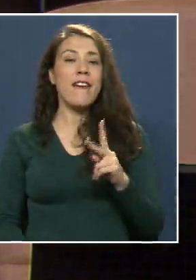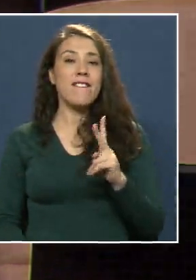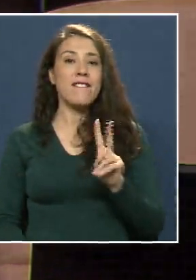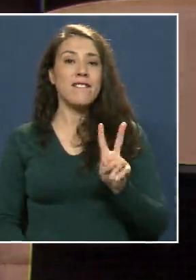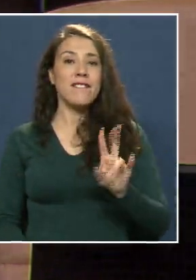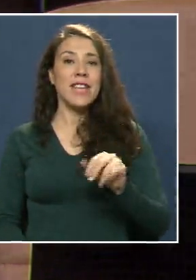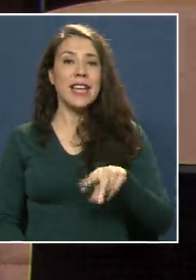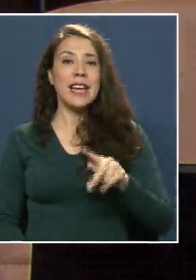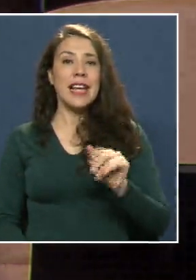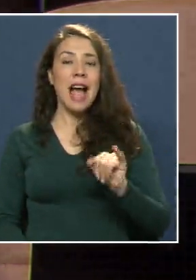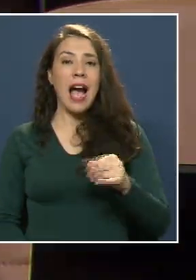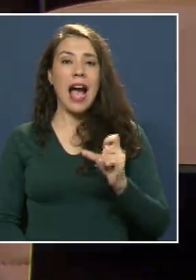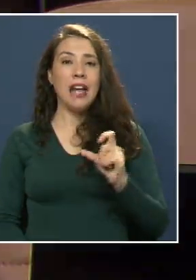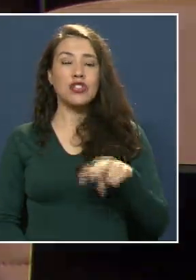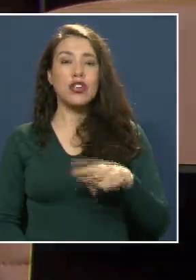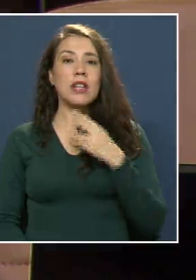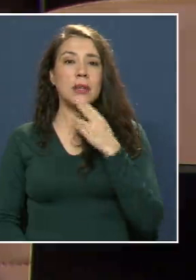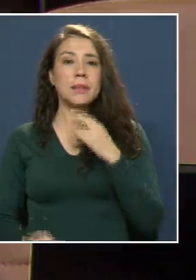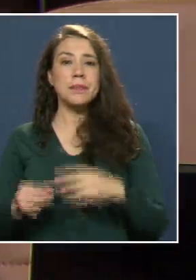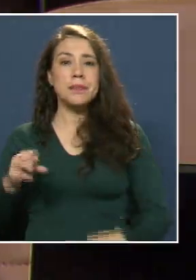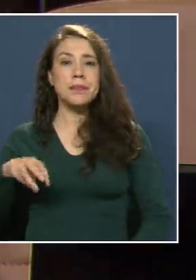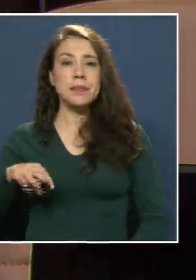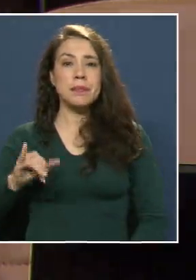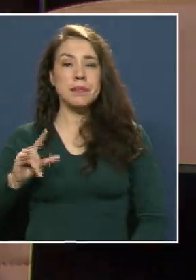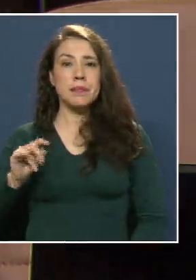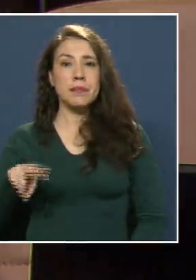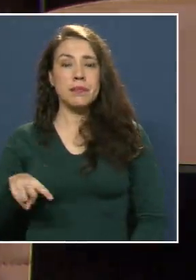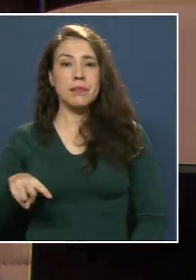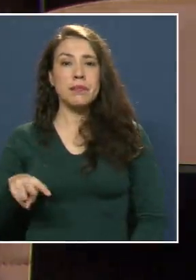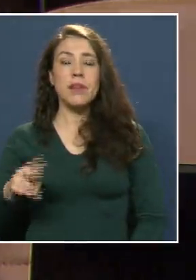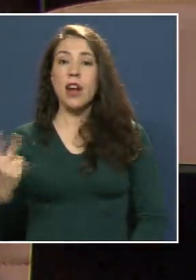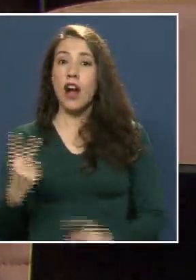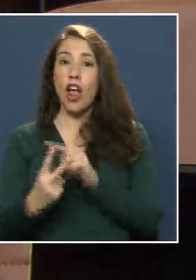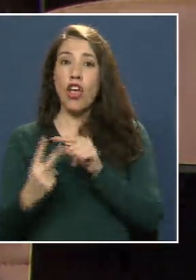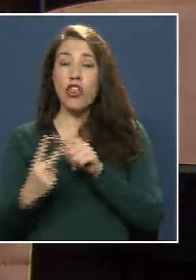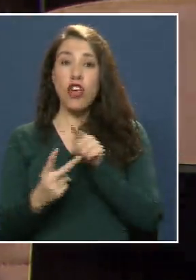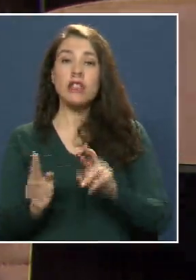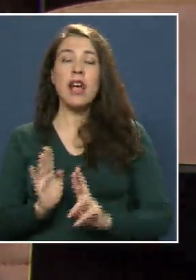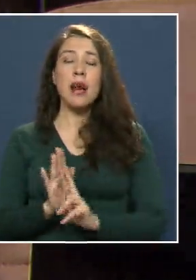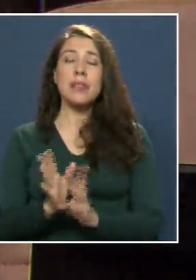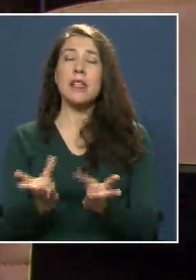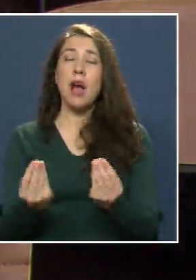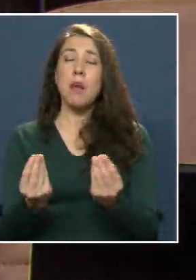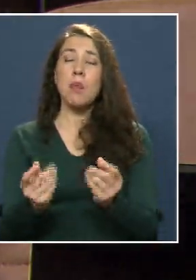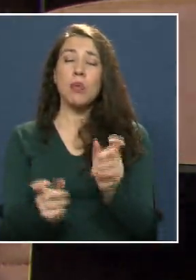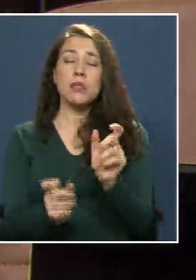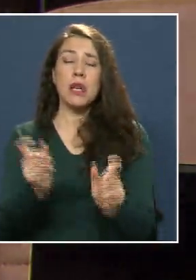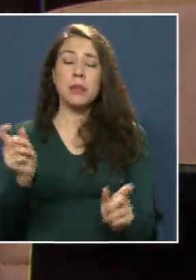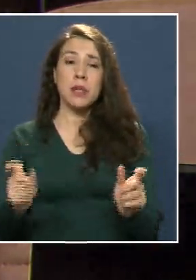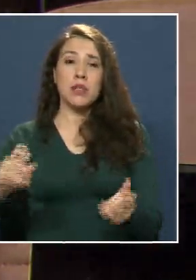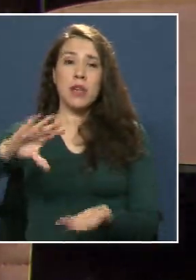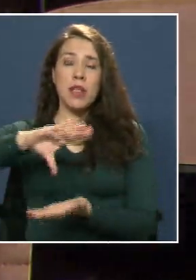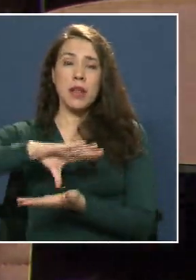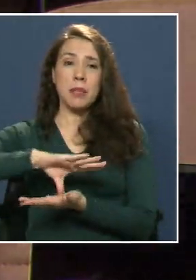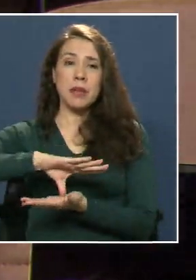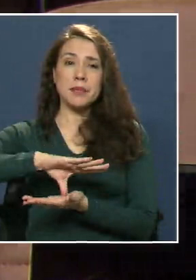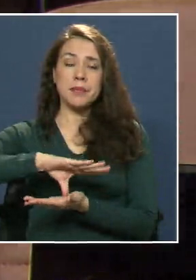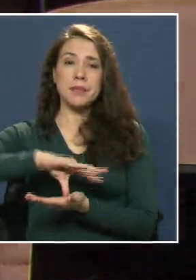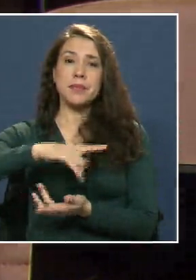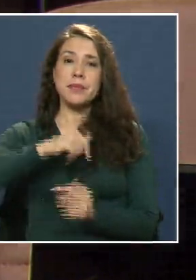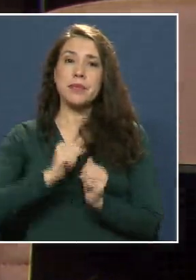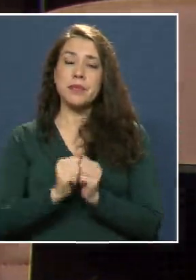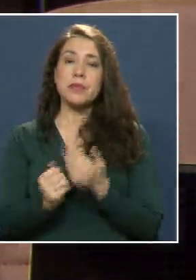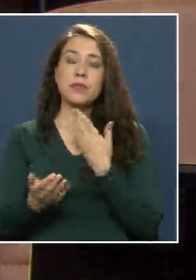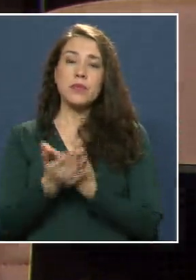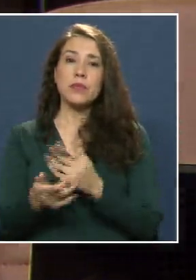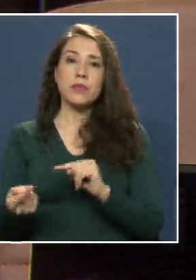Hamilton, que por intermedio de ellos se representan tantos y tantas en este país. Nos acompañaron durante